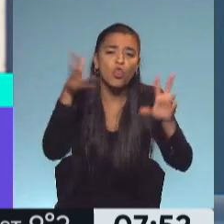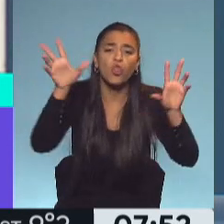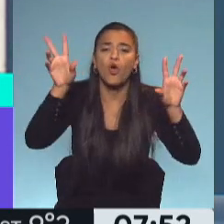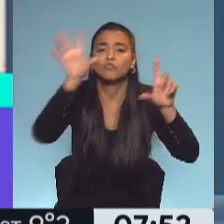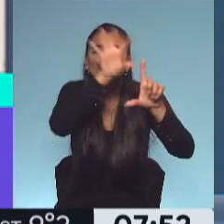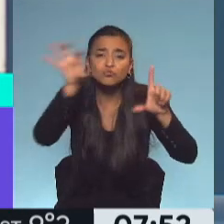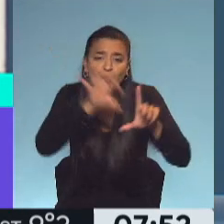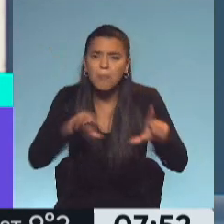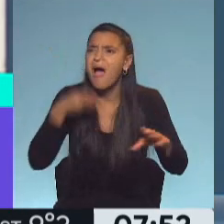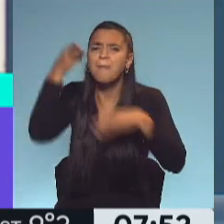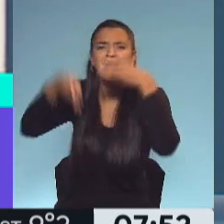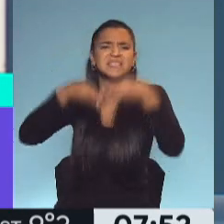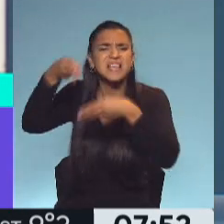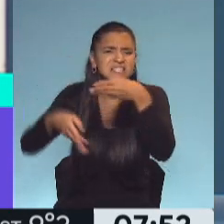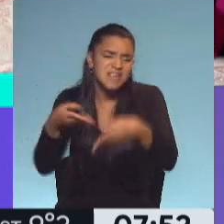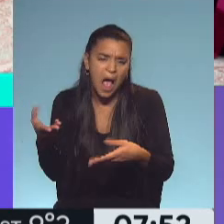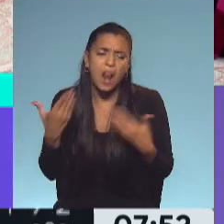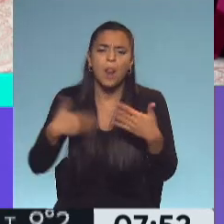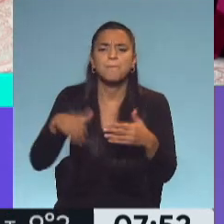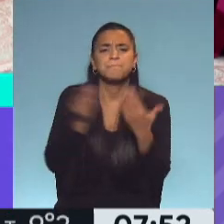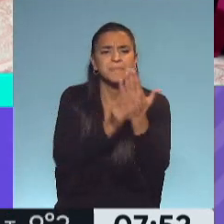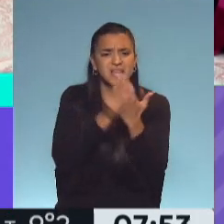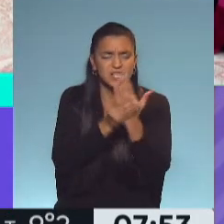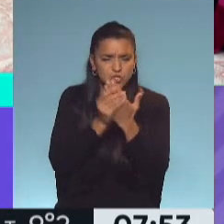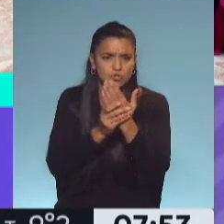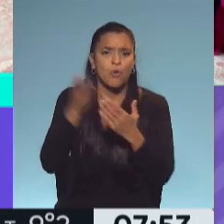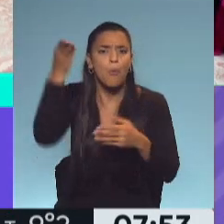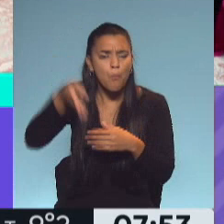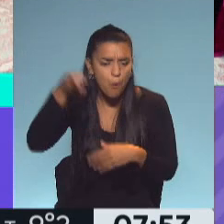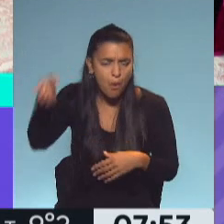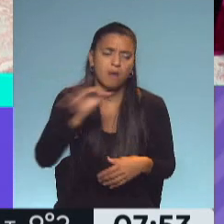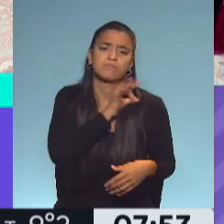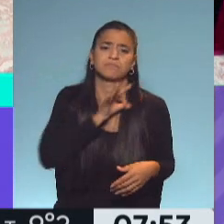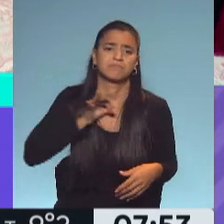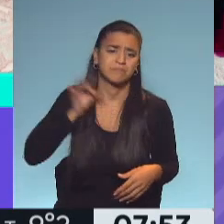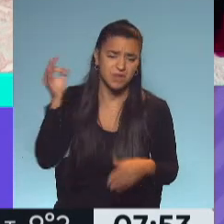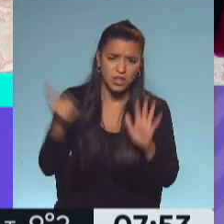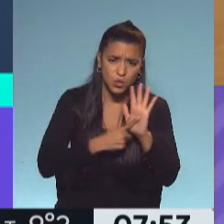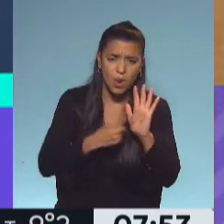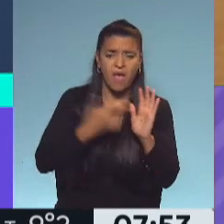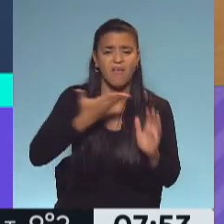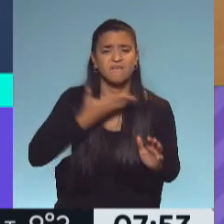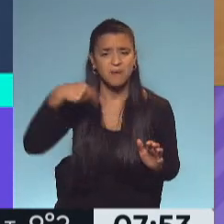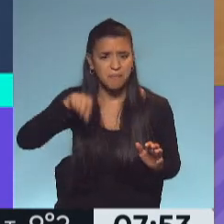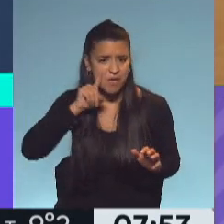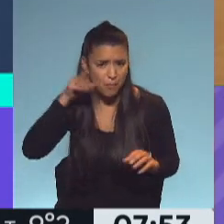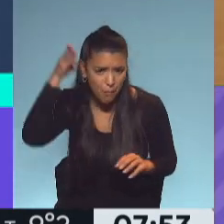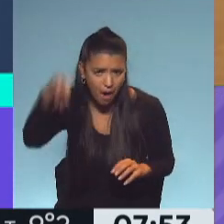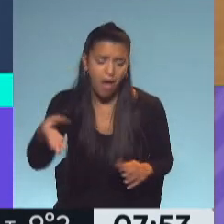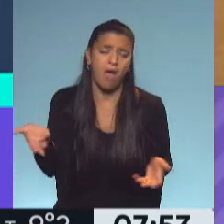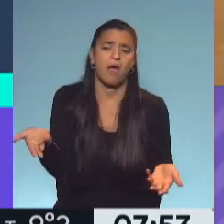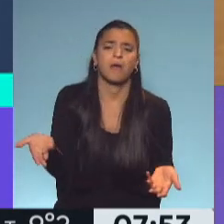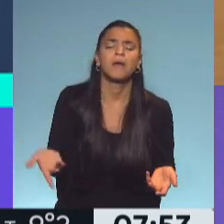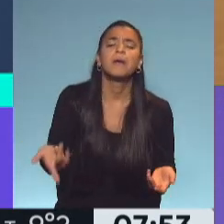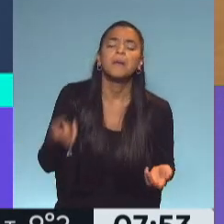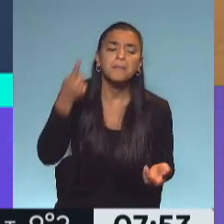se realiza presencial. Van ministros de muchos países, va Cristalina Georgieva, titular del Fondo Monetario Internacional. Se